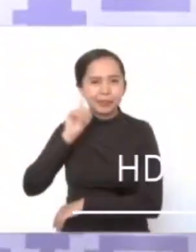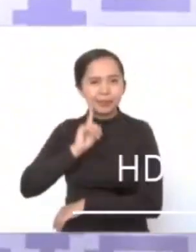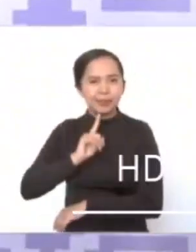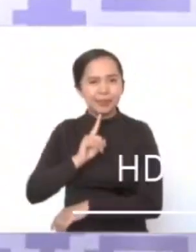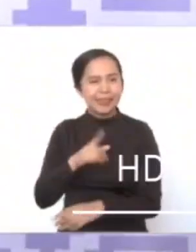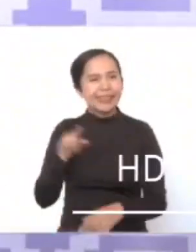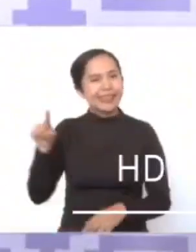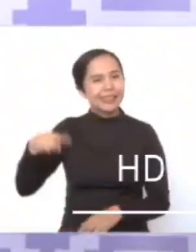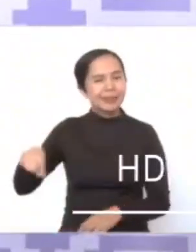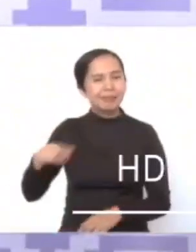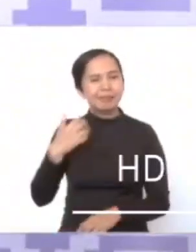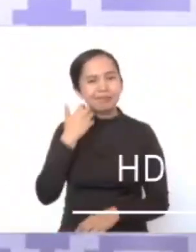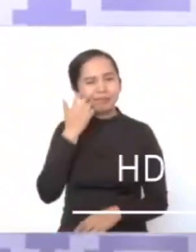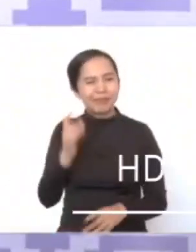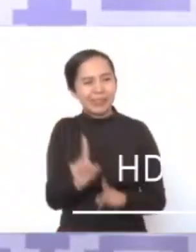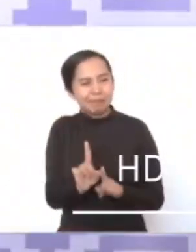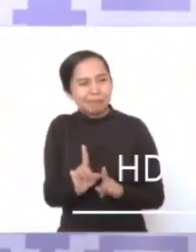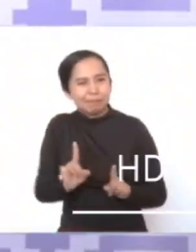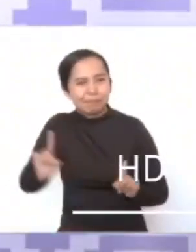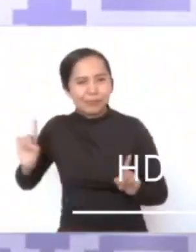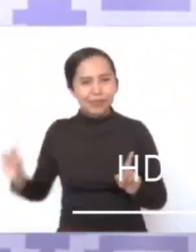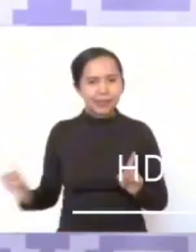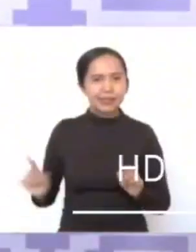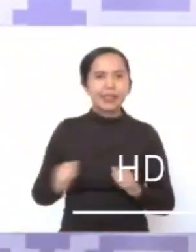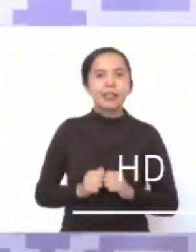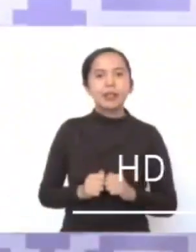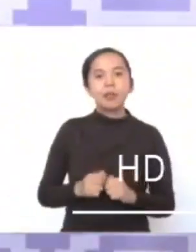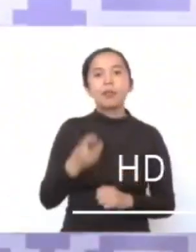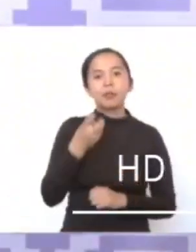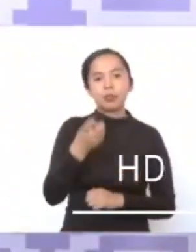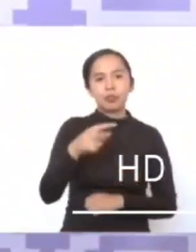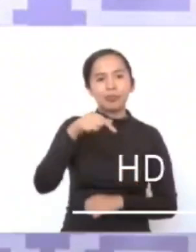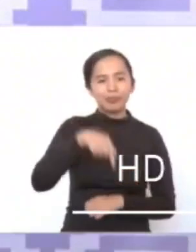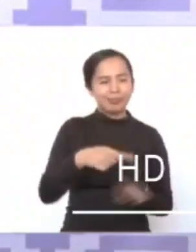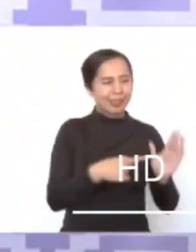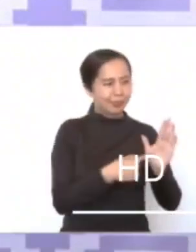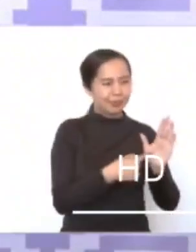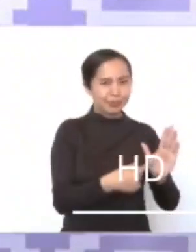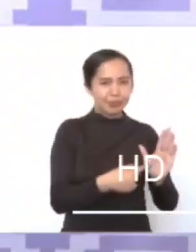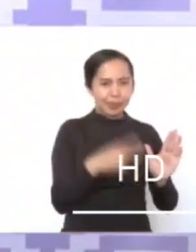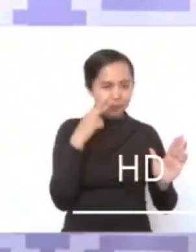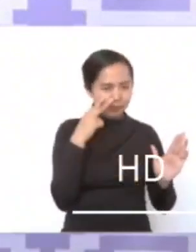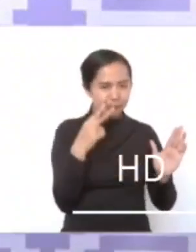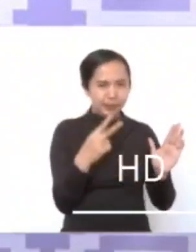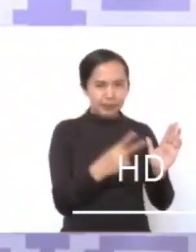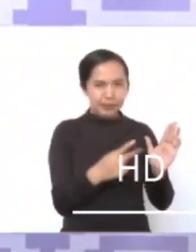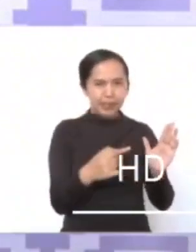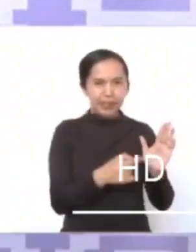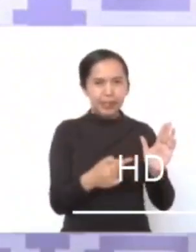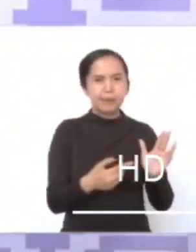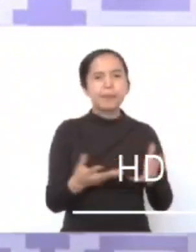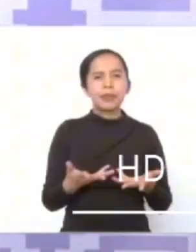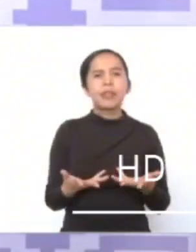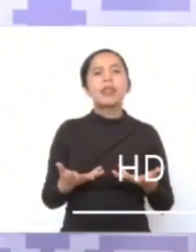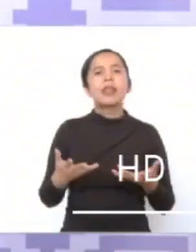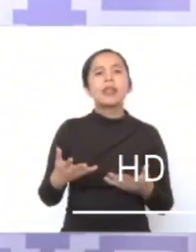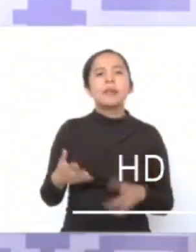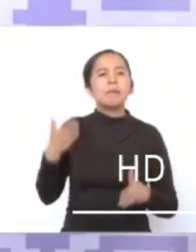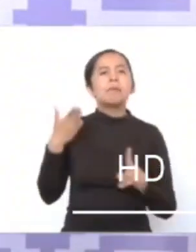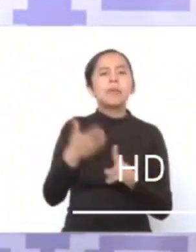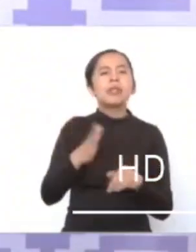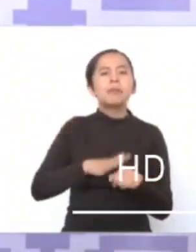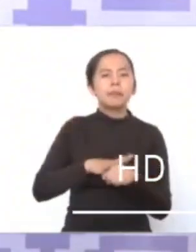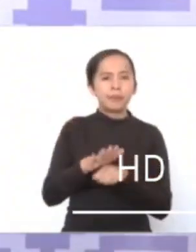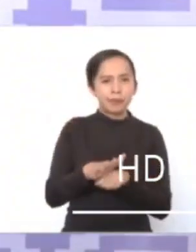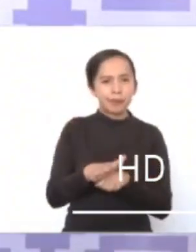con toda razón. Así que en esta campaña, como ustedes pueden ver, básicamente de lo que se trata es demostrar qué hay